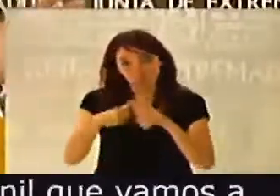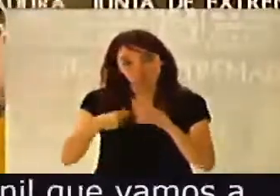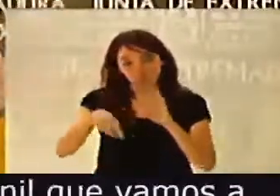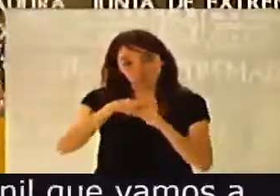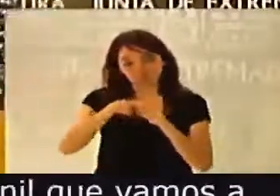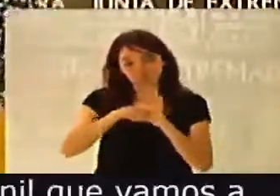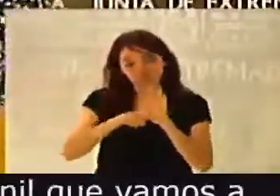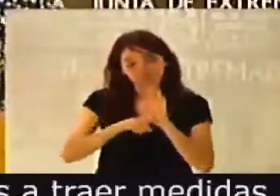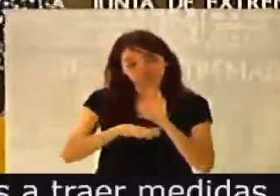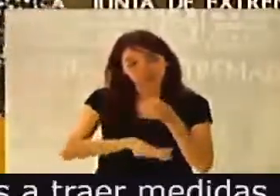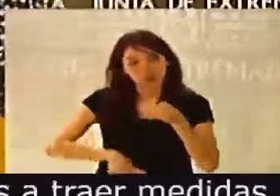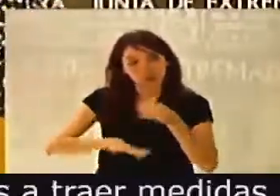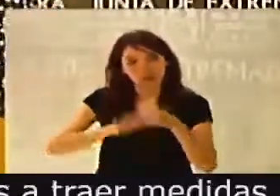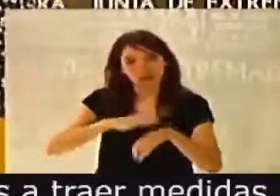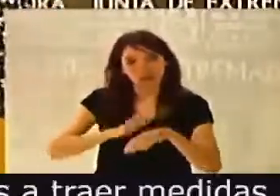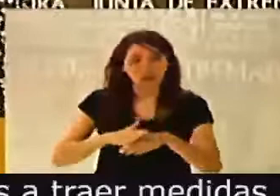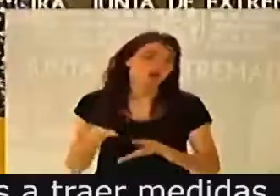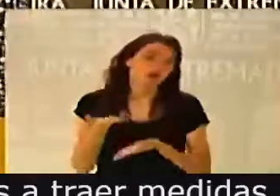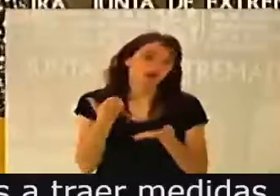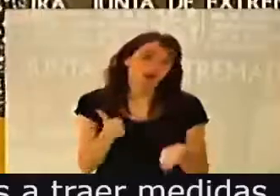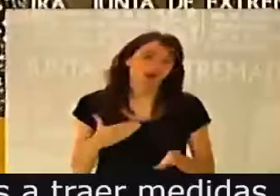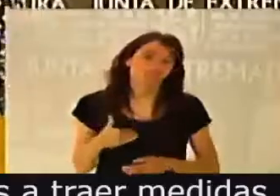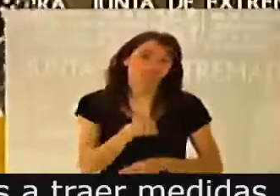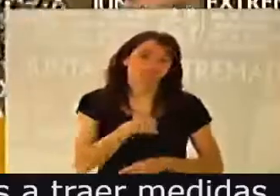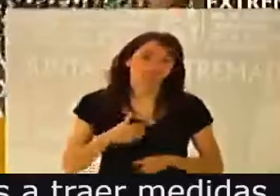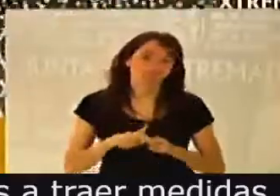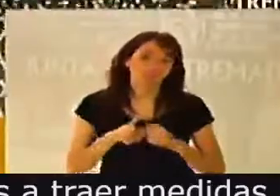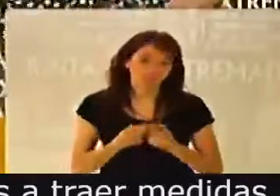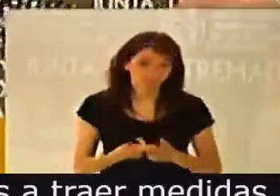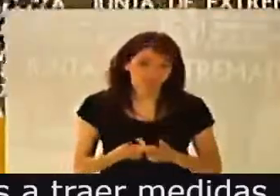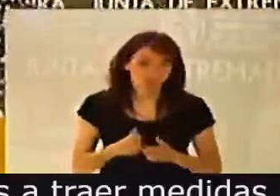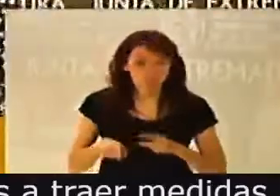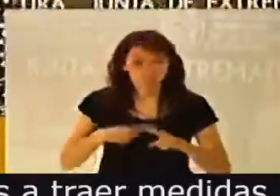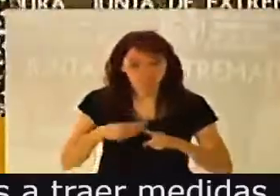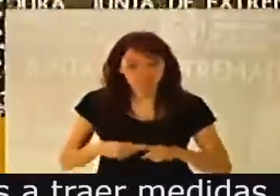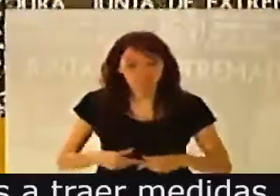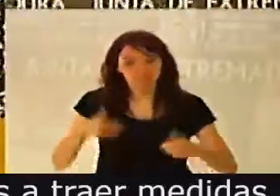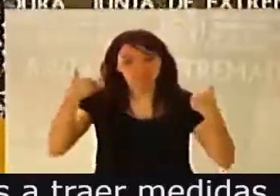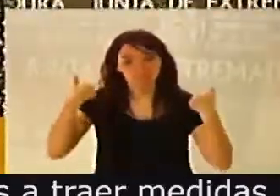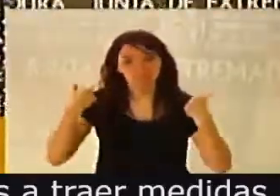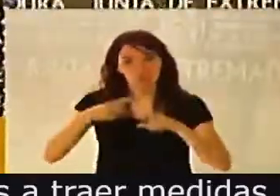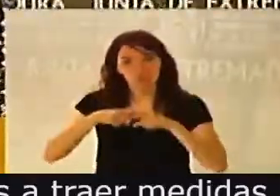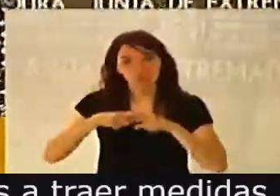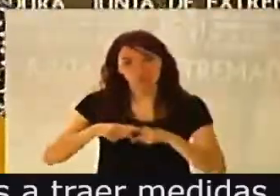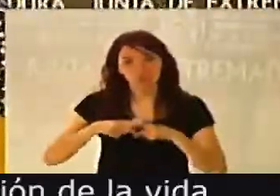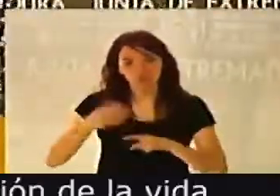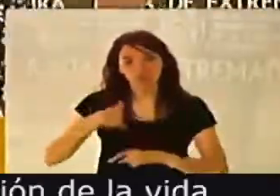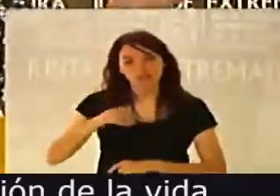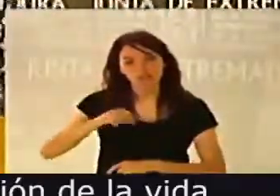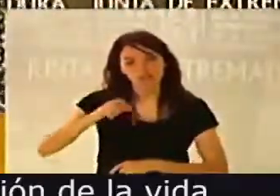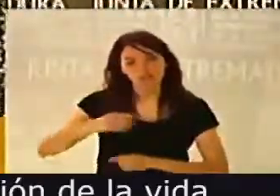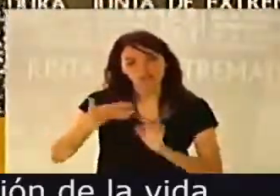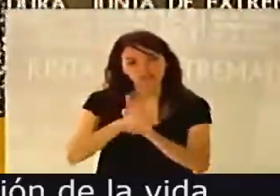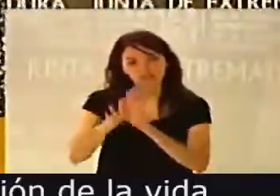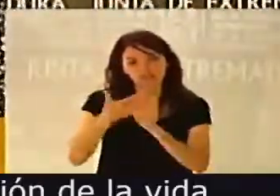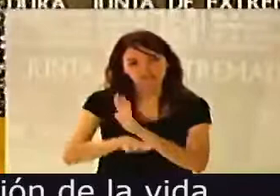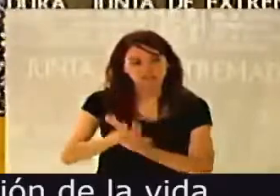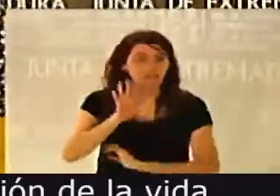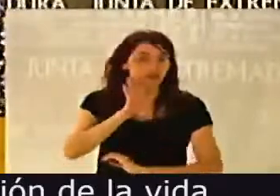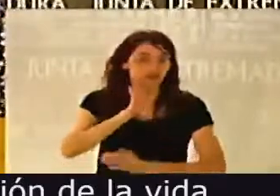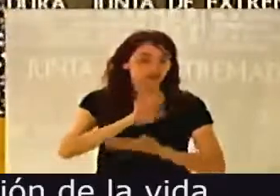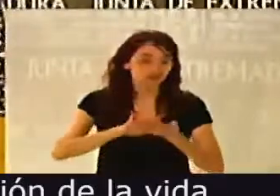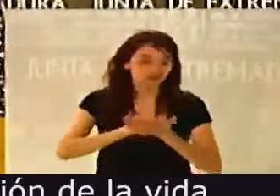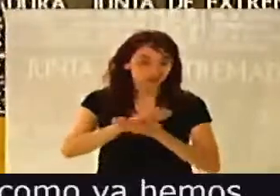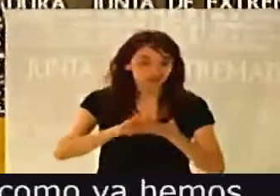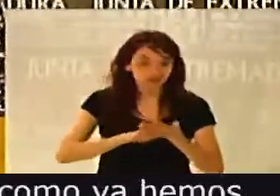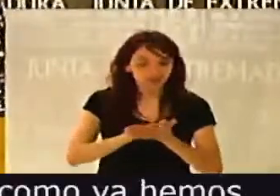la conciliación de la vida personal y familiar y con la corresponsabilidad, como ya hemos avanzado y de la que hablé también en